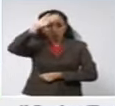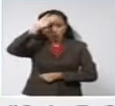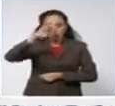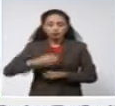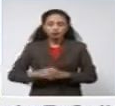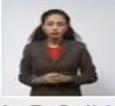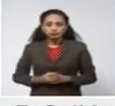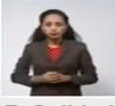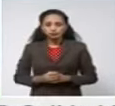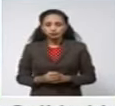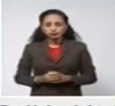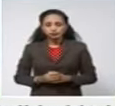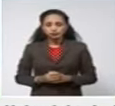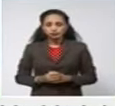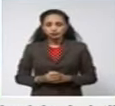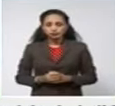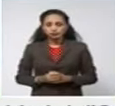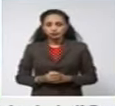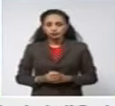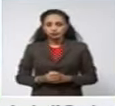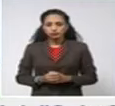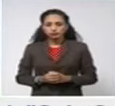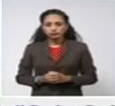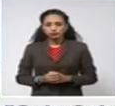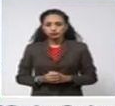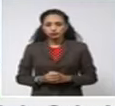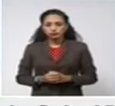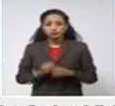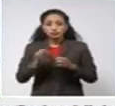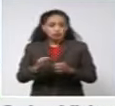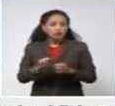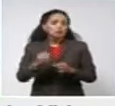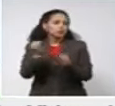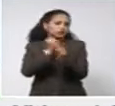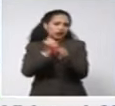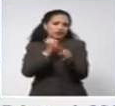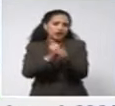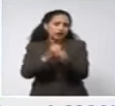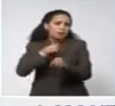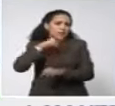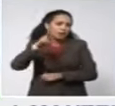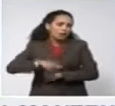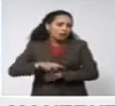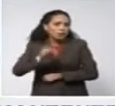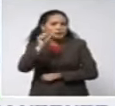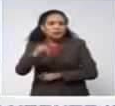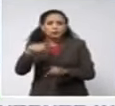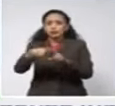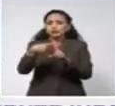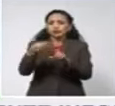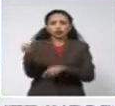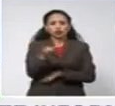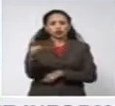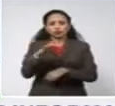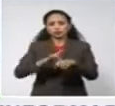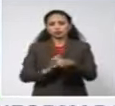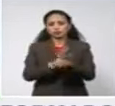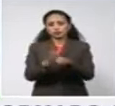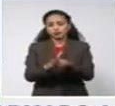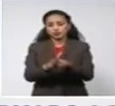están dedicados al diagnóstico de la COVID-19. Los del Instituto de